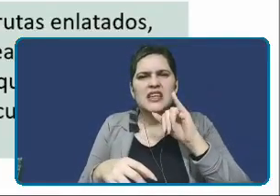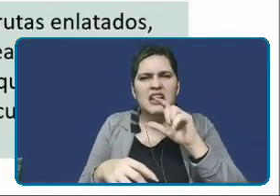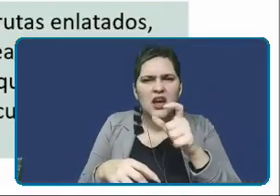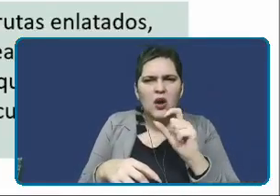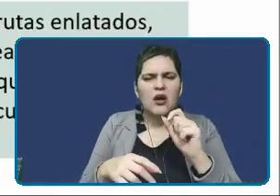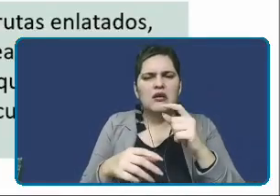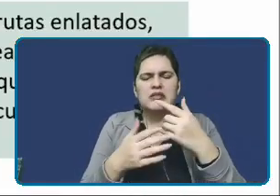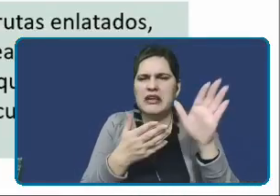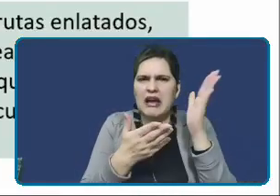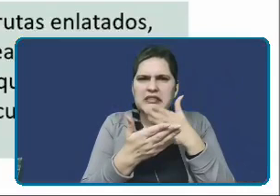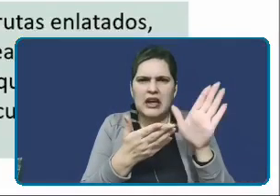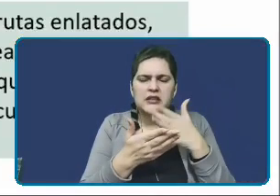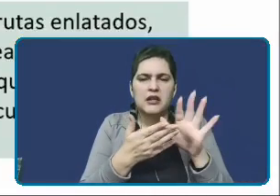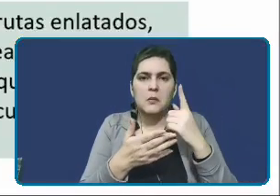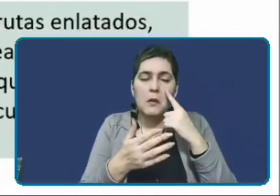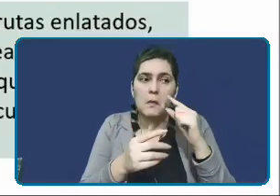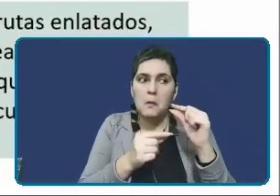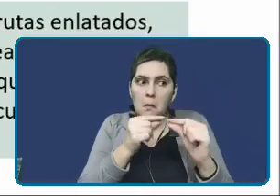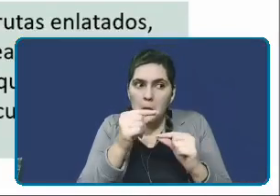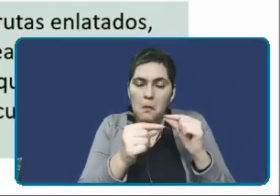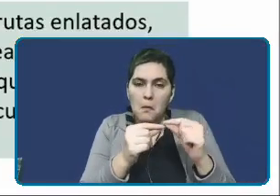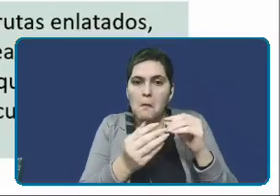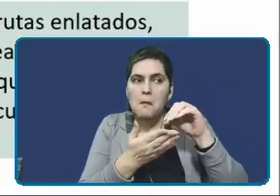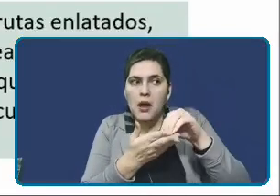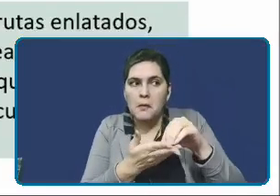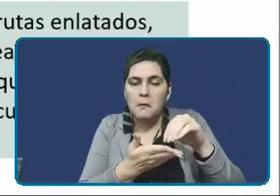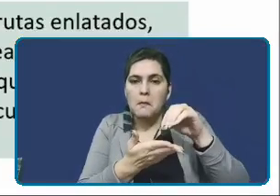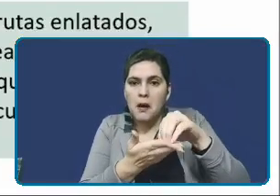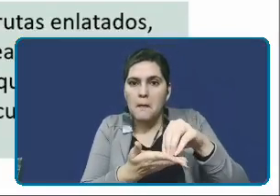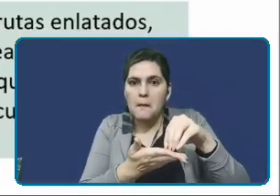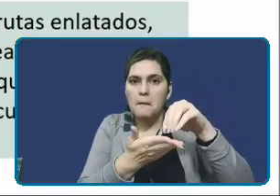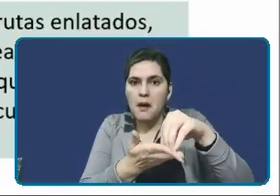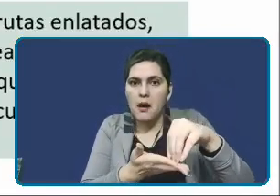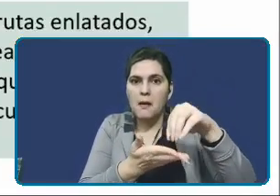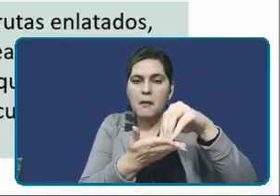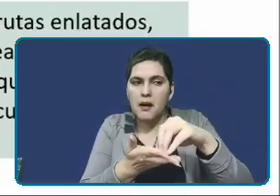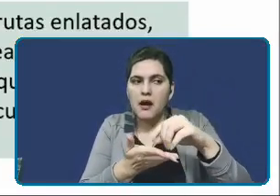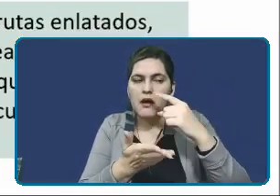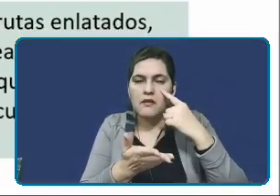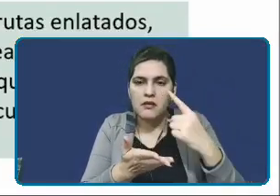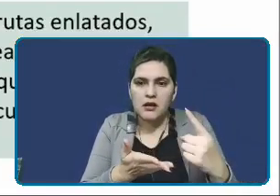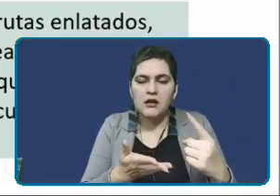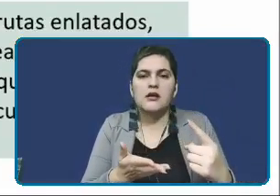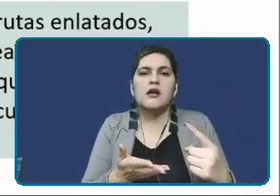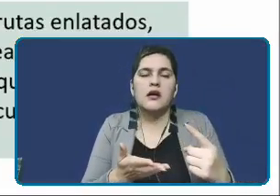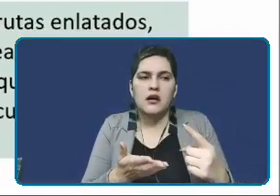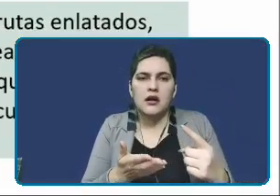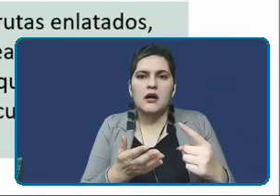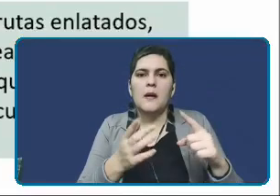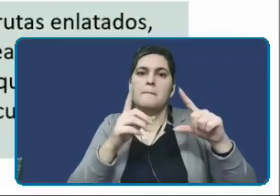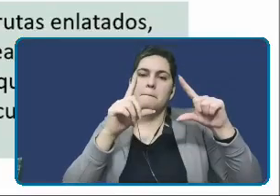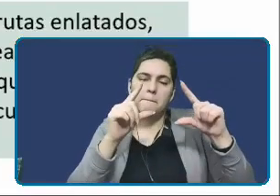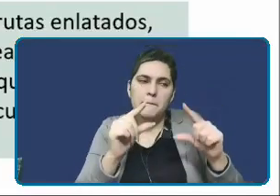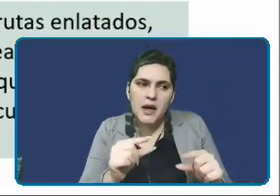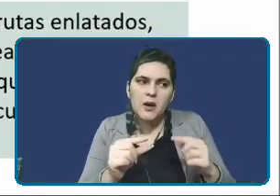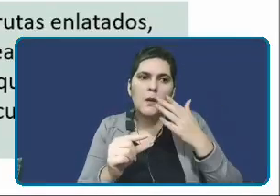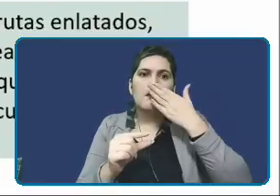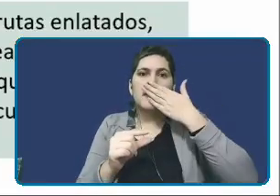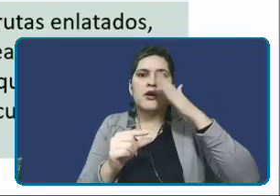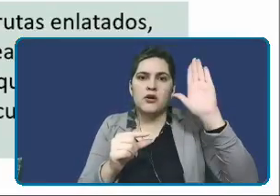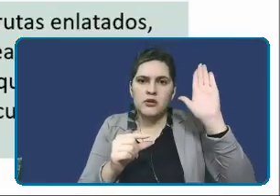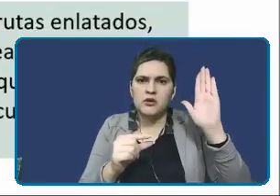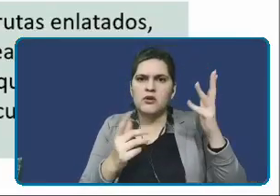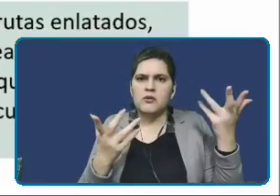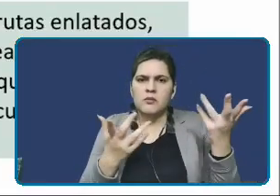se disminuye la irritabilidad, se disminuyen las estereotipias, o sea, todo en un afán de mejorar la